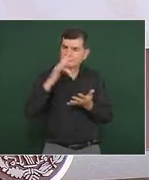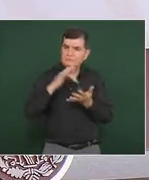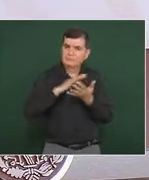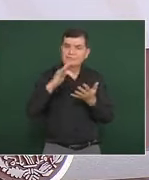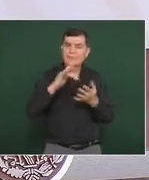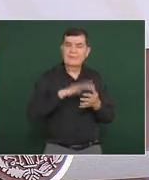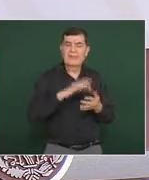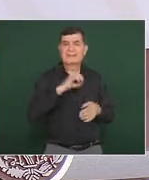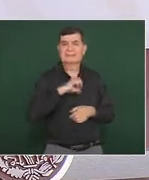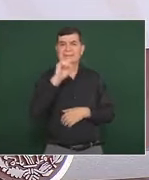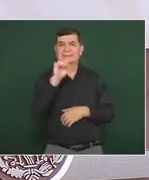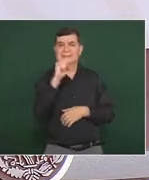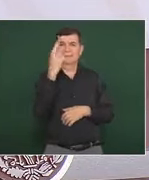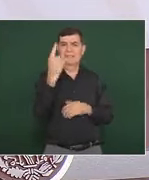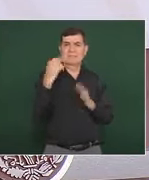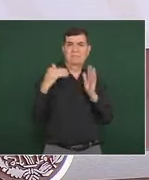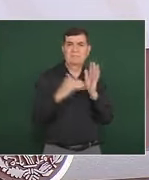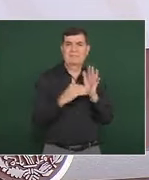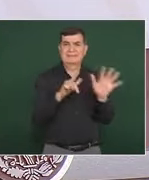las